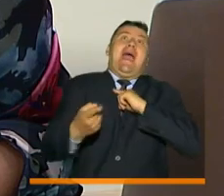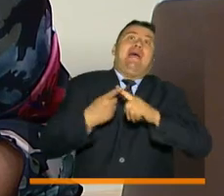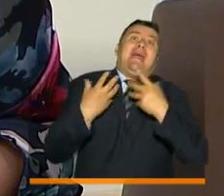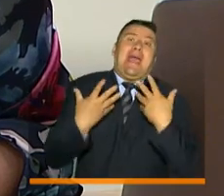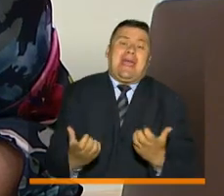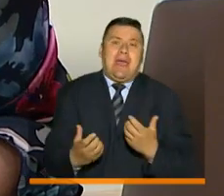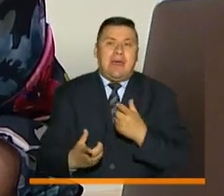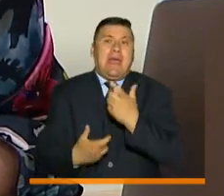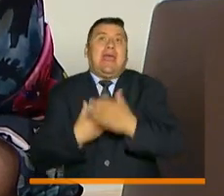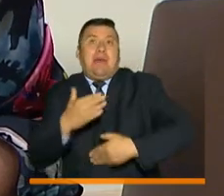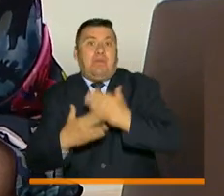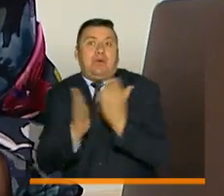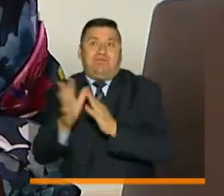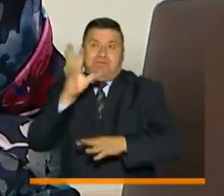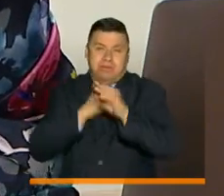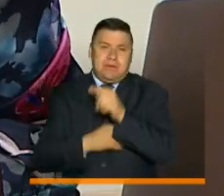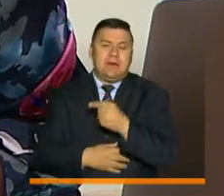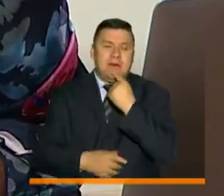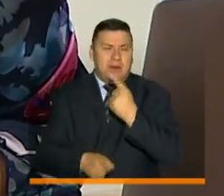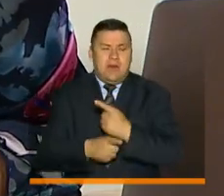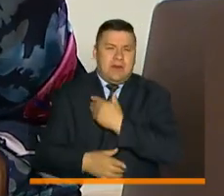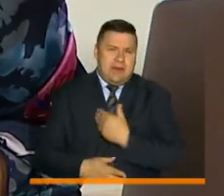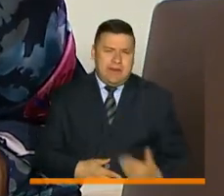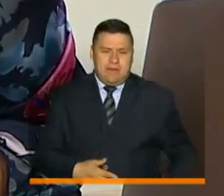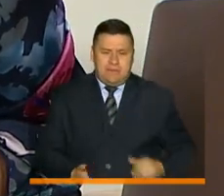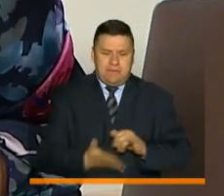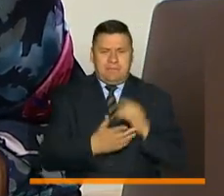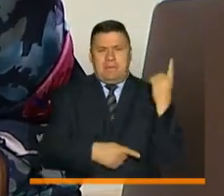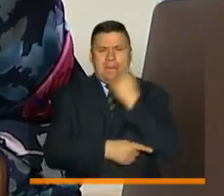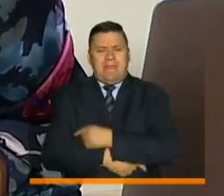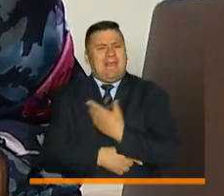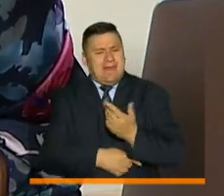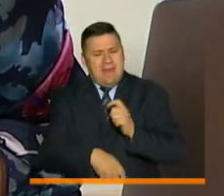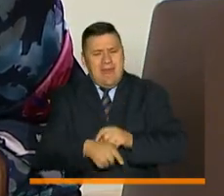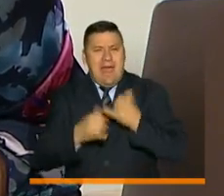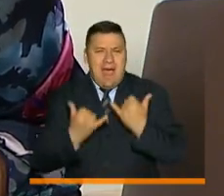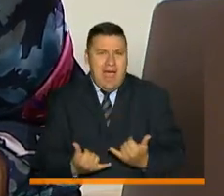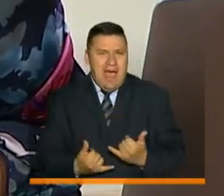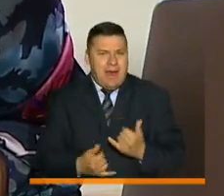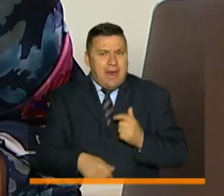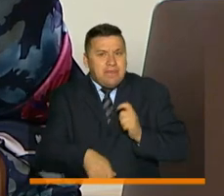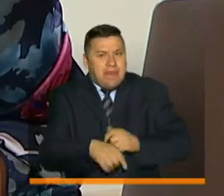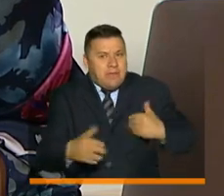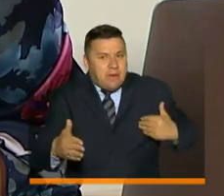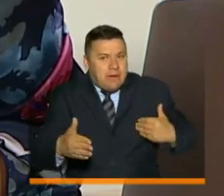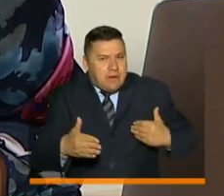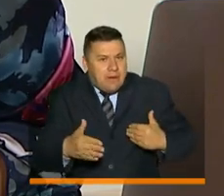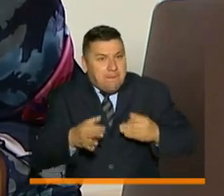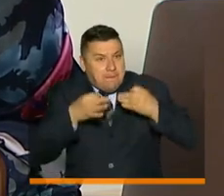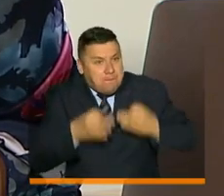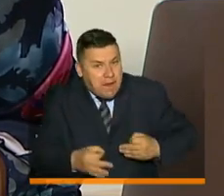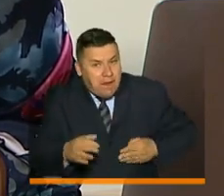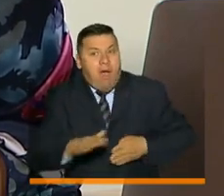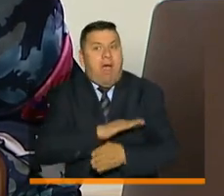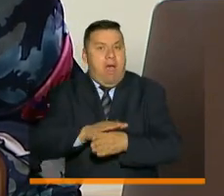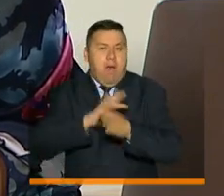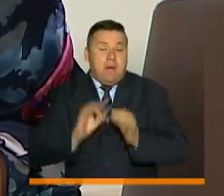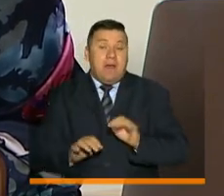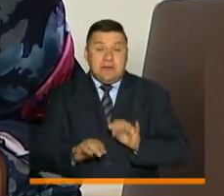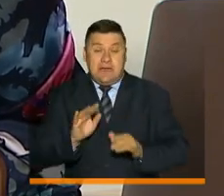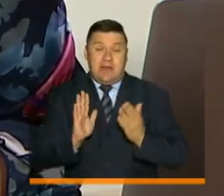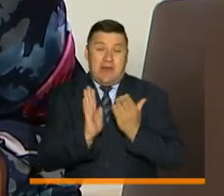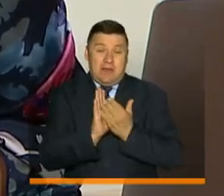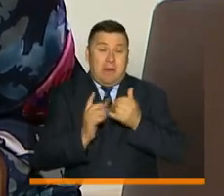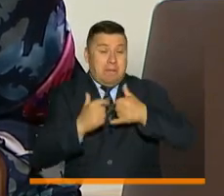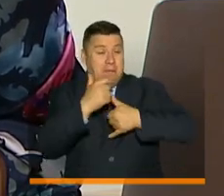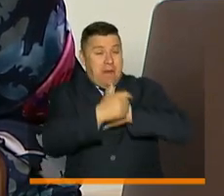proceso educativo, pero también, como lo dijo el señor presidente ese día, de hacerlo en el momento oportuno. Estamos haciendo todos los esfuerzos, las secretarías de